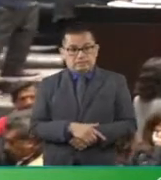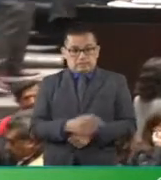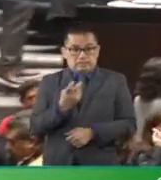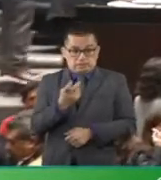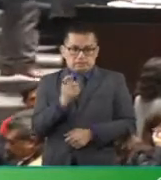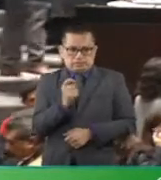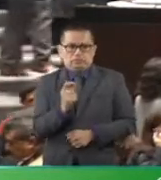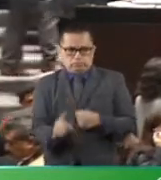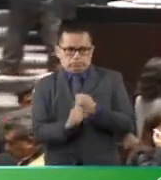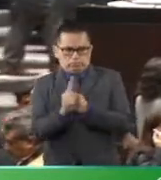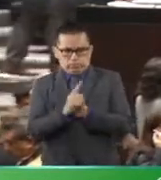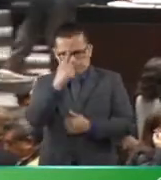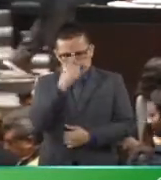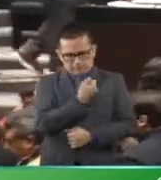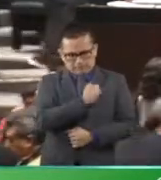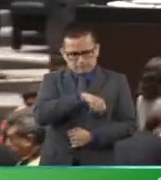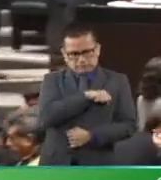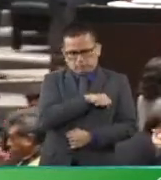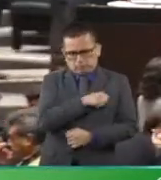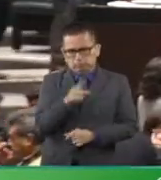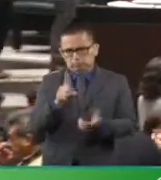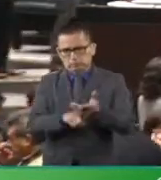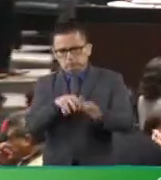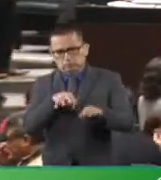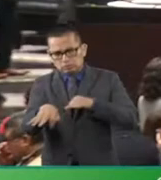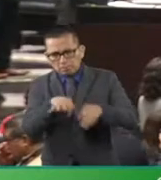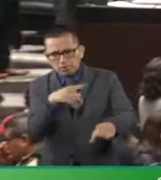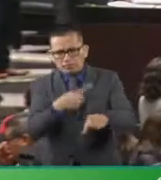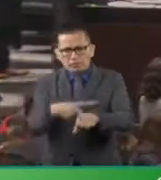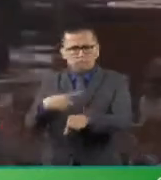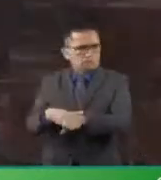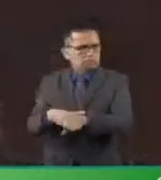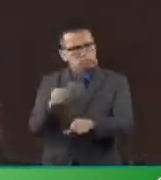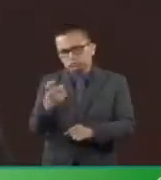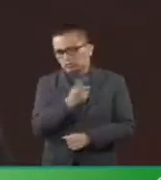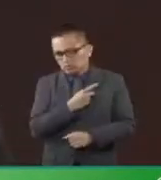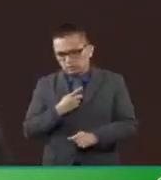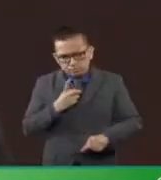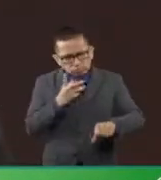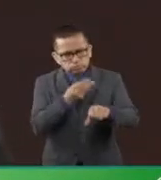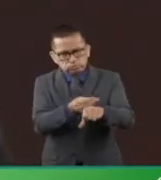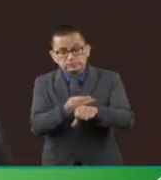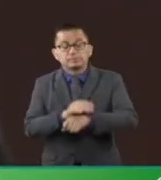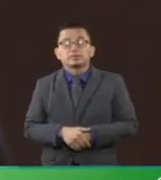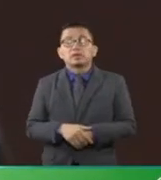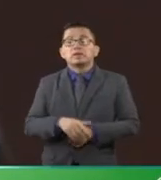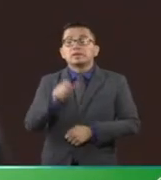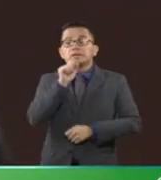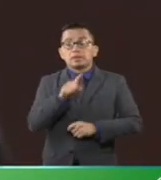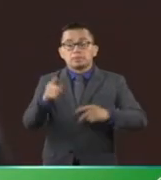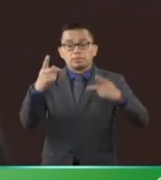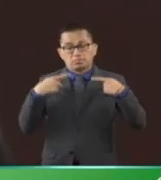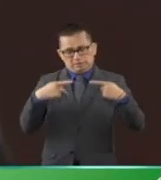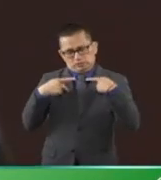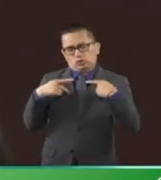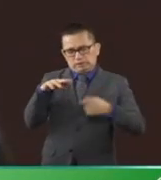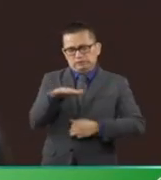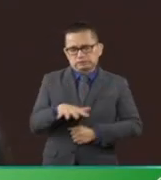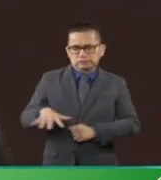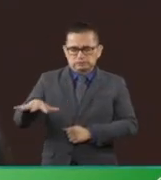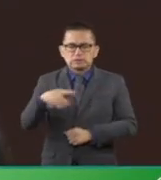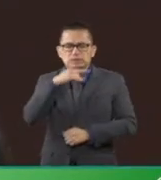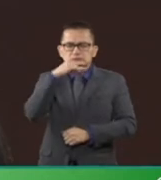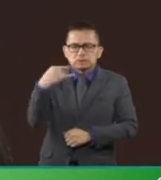términos de enfermedades de trabajo, y por otro lado lo que decían las obreras, los obreros en Chile y en